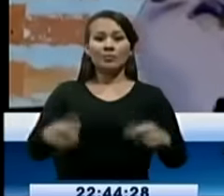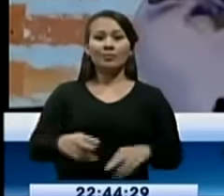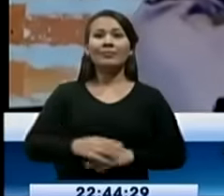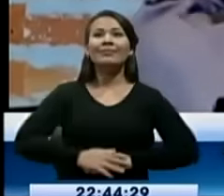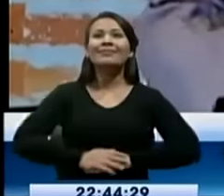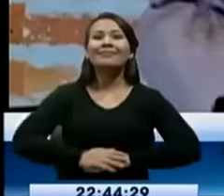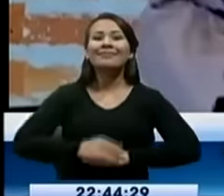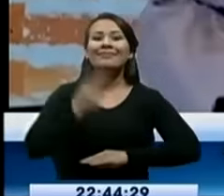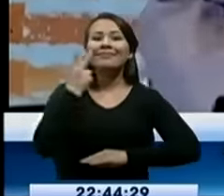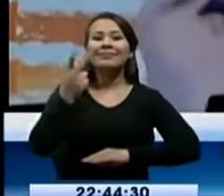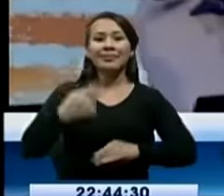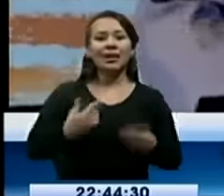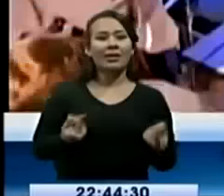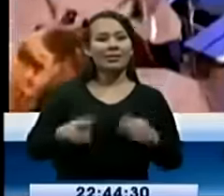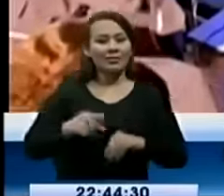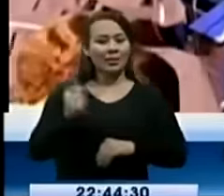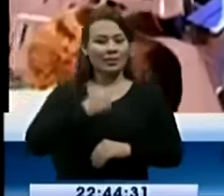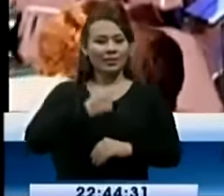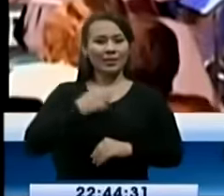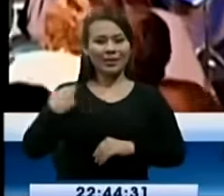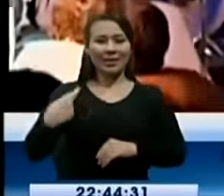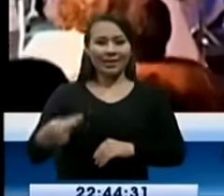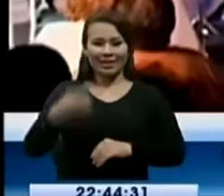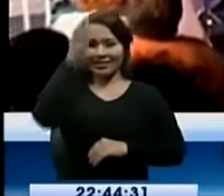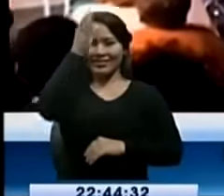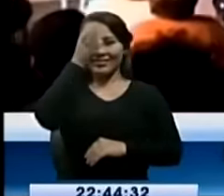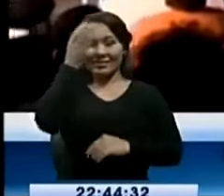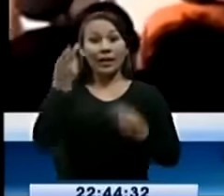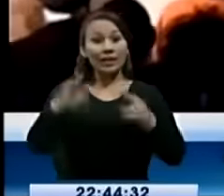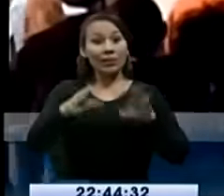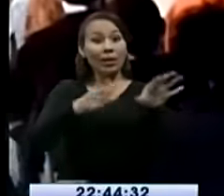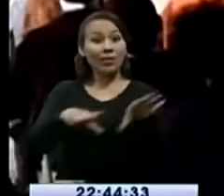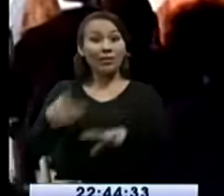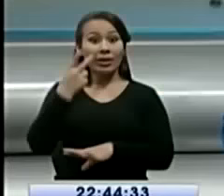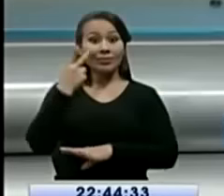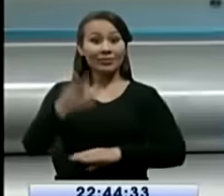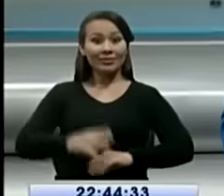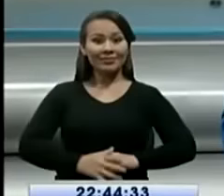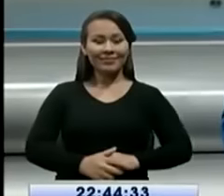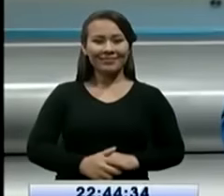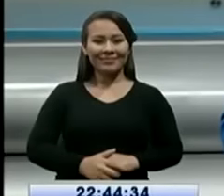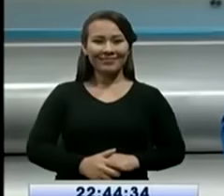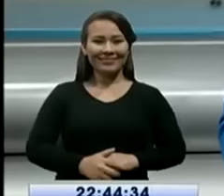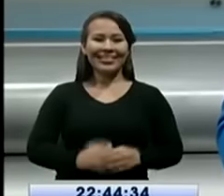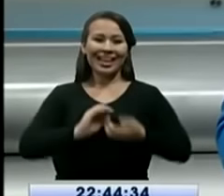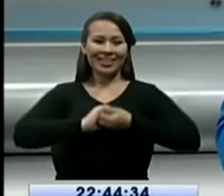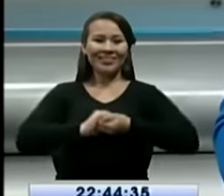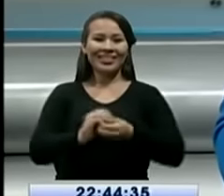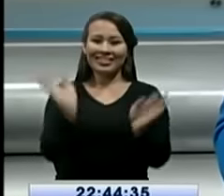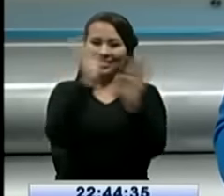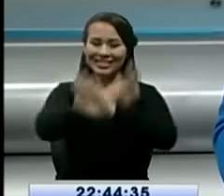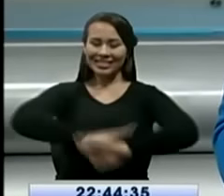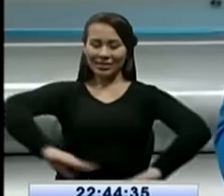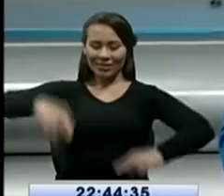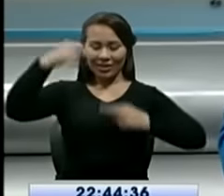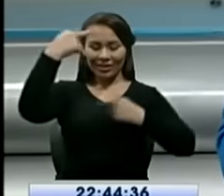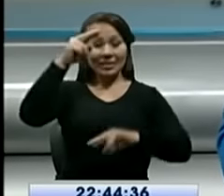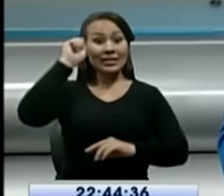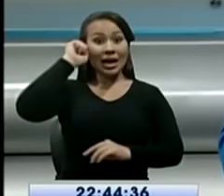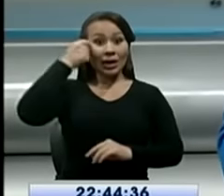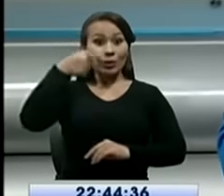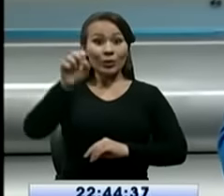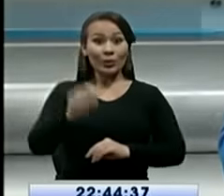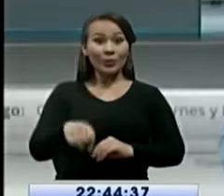en versiones dancísticas, informó Santiago Landeta. Amigos, así concluimos. Recuerde que